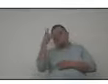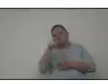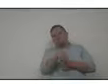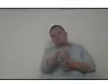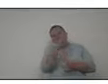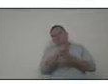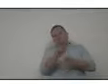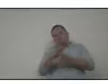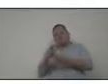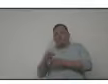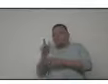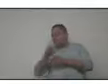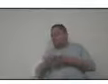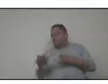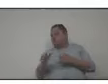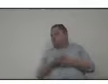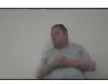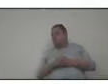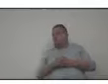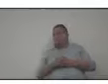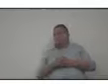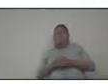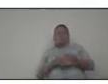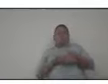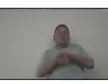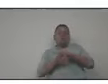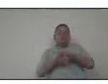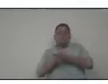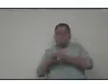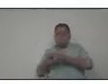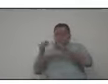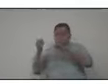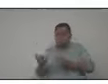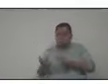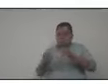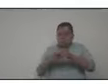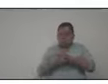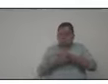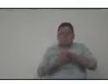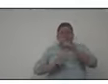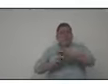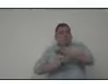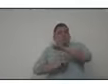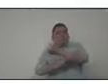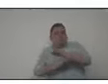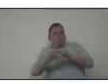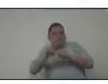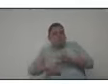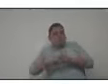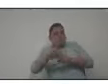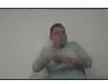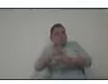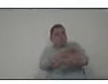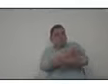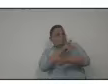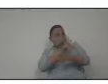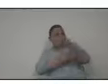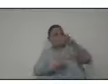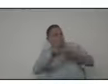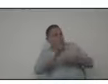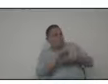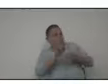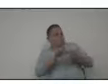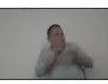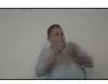oportuna a nuestros usuarios. El acceso que tenemos en este momento y el fortalecimiento que, como lo decía anterior, las